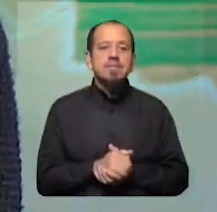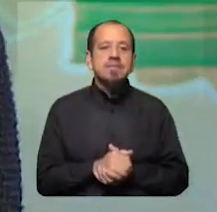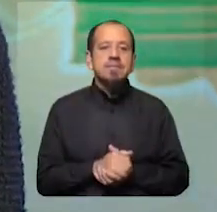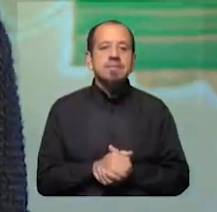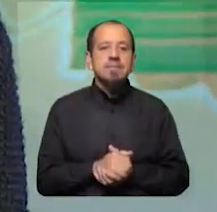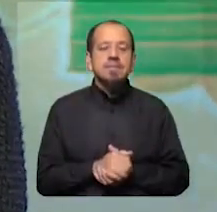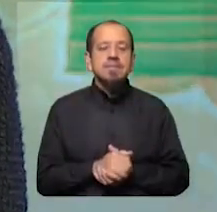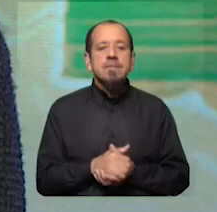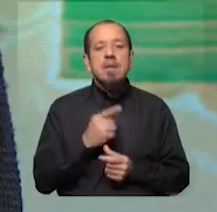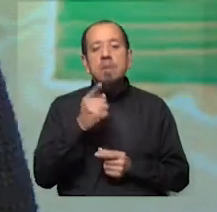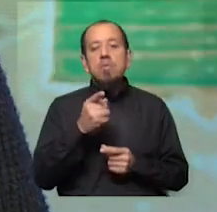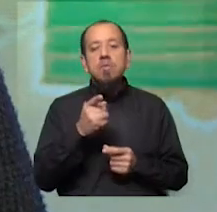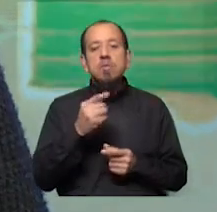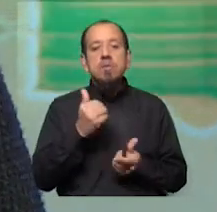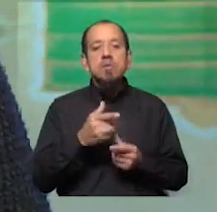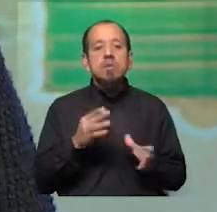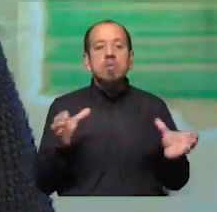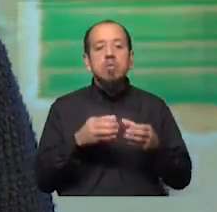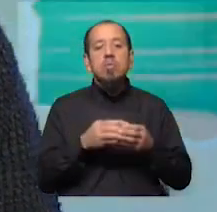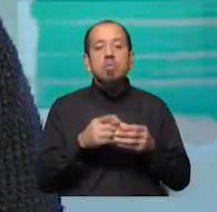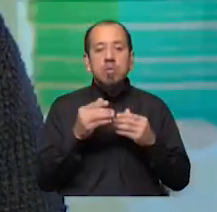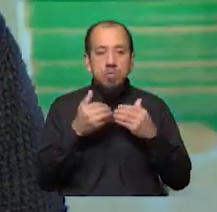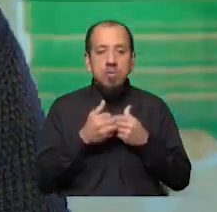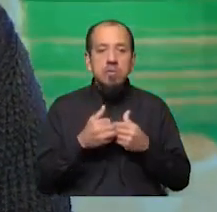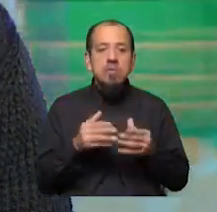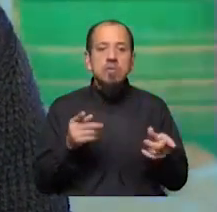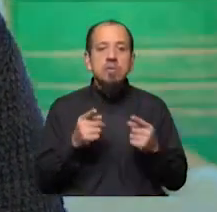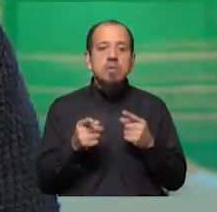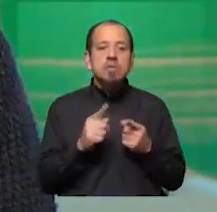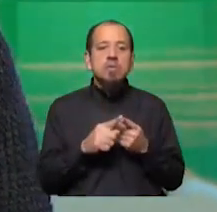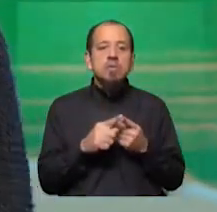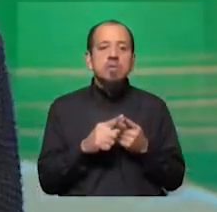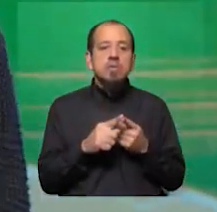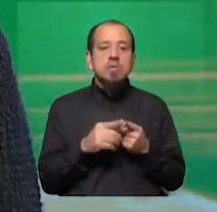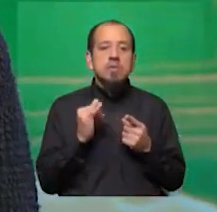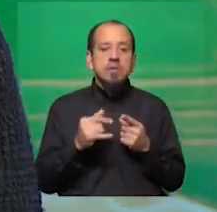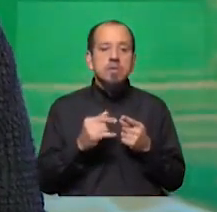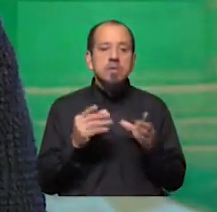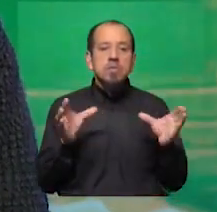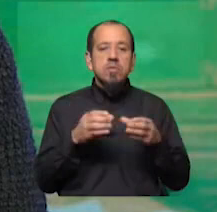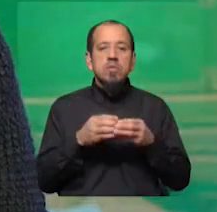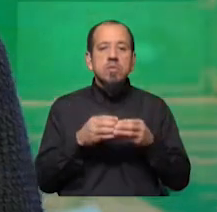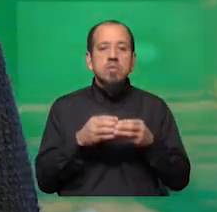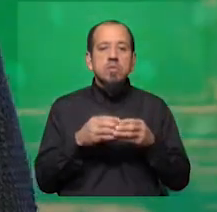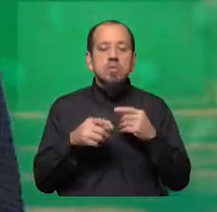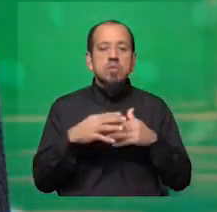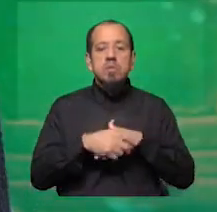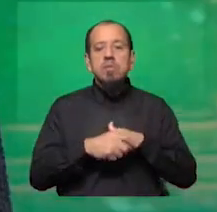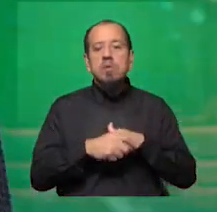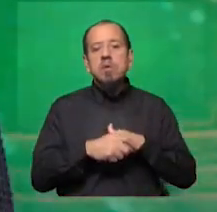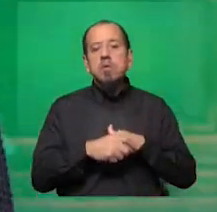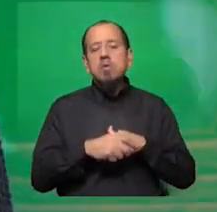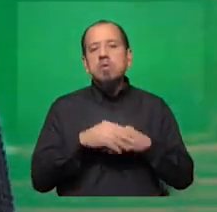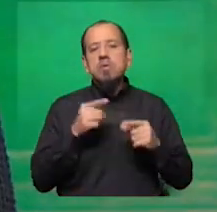de ese grupo inicial Sí este Éramos un grupo de un pequeño grupo de amigos que nos